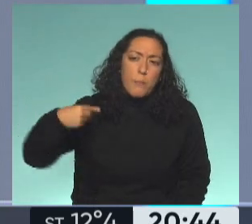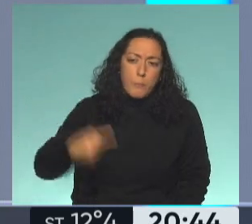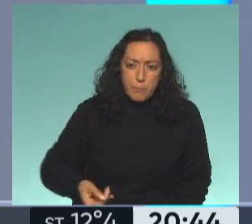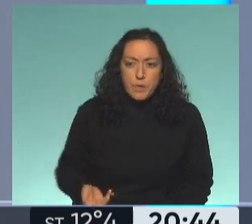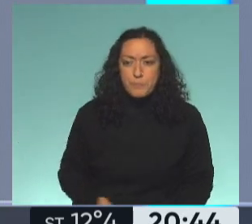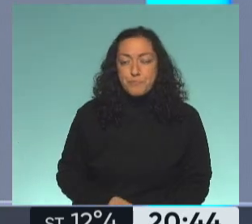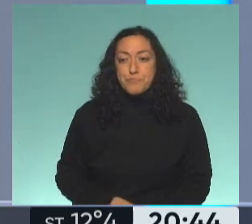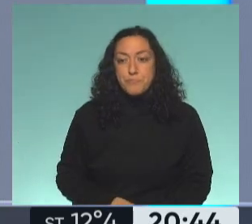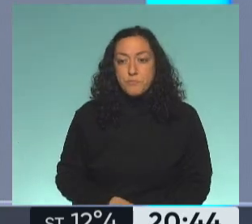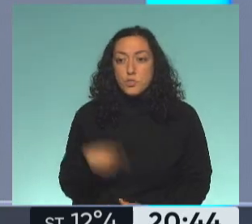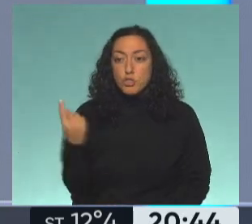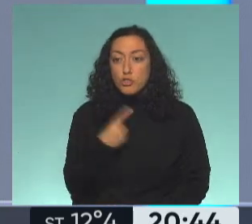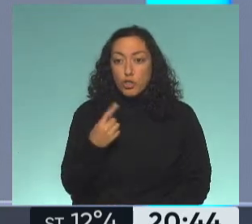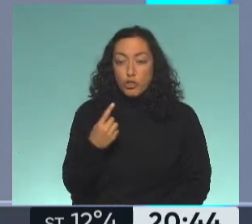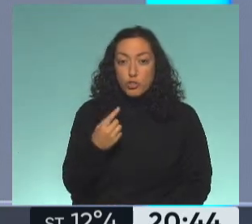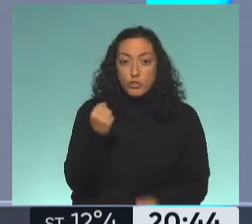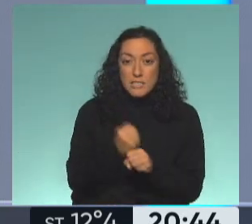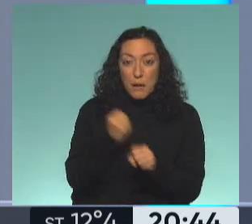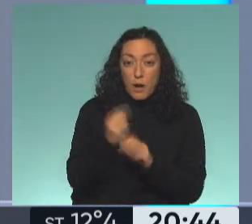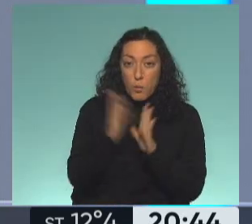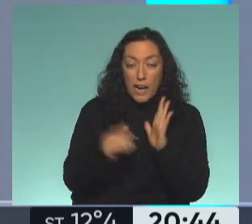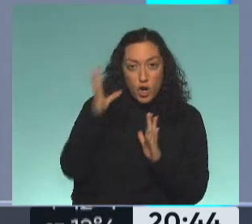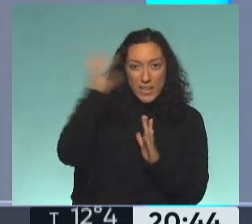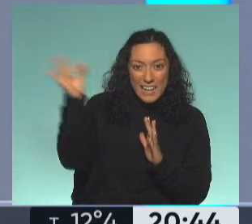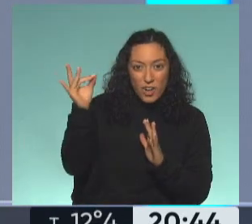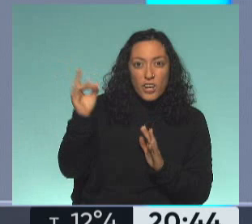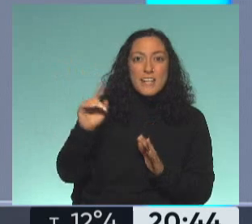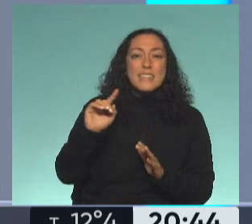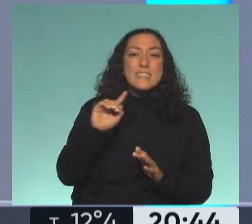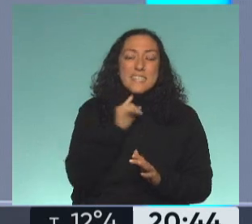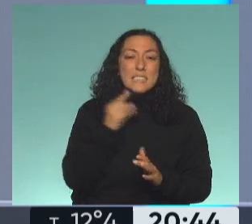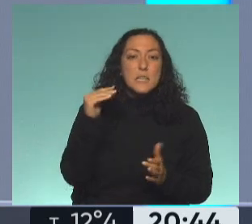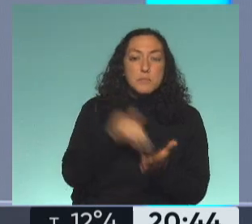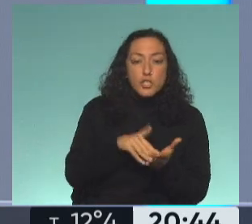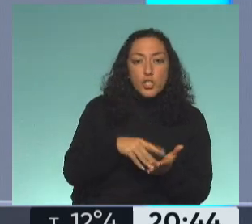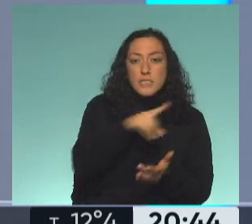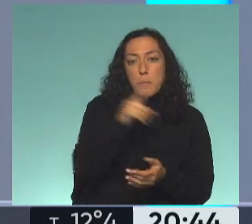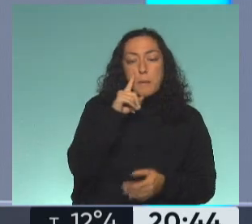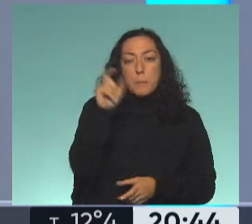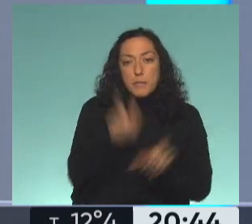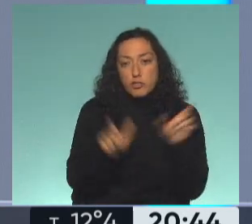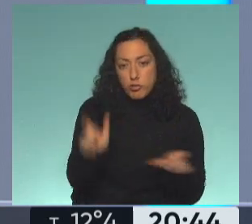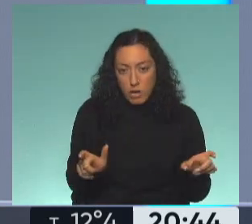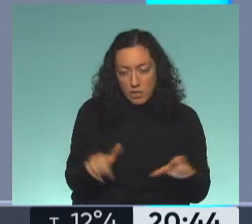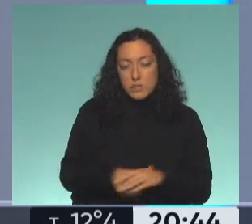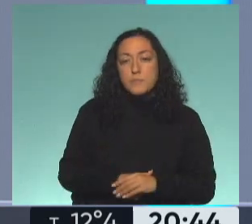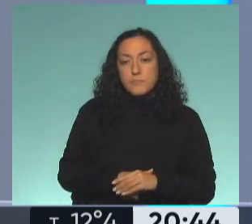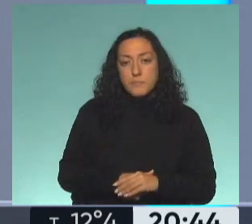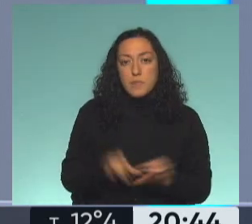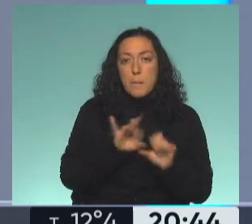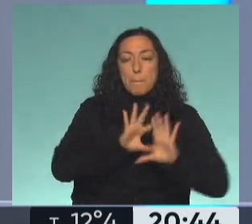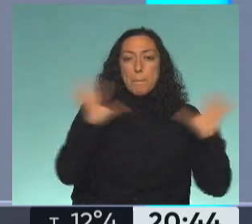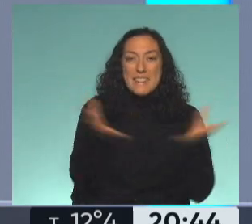Nosotros hoy tenemos un récord de trabajo registrado de 13.100.000 personas. Hemos superado la